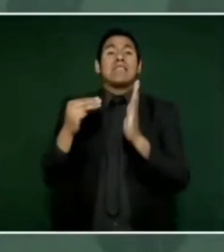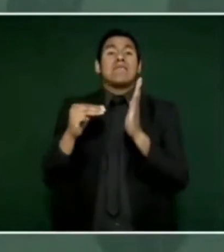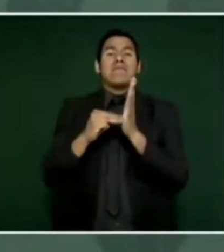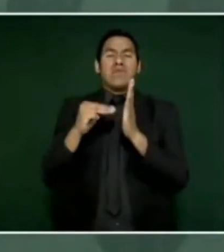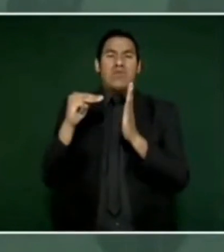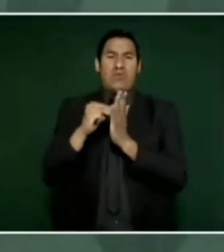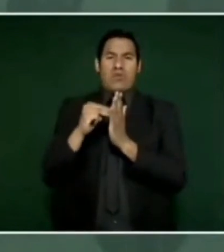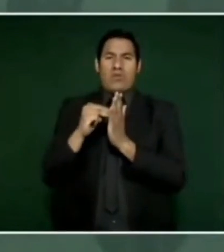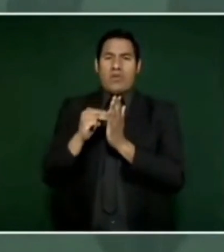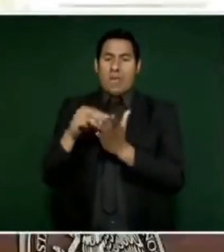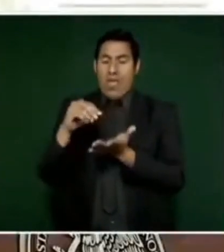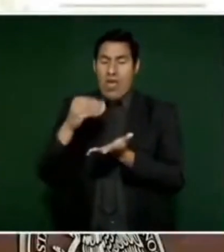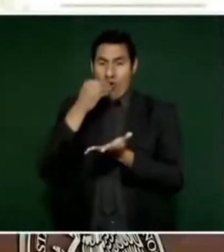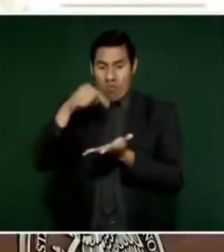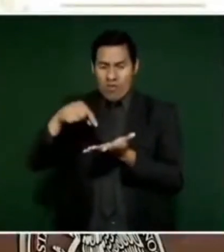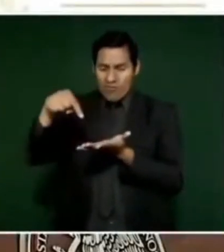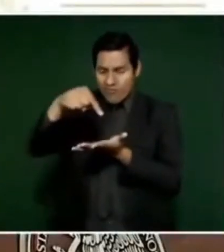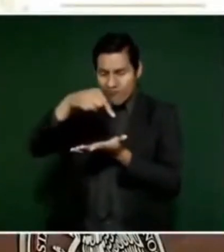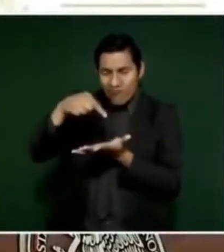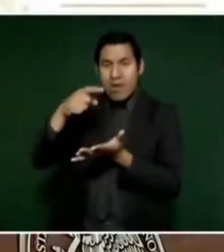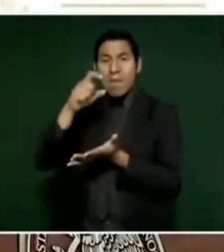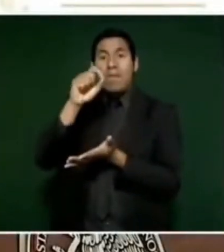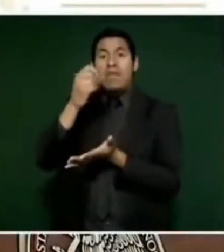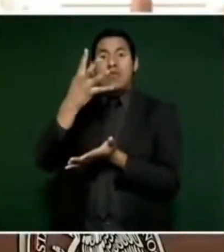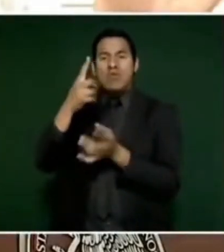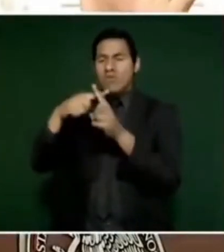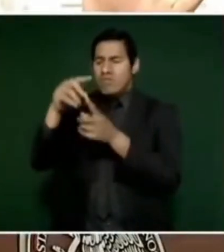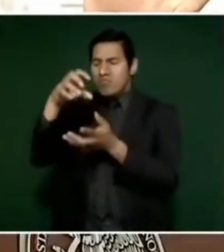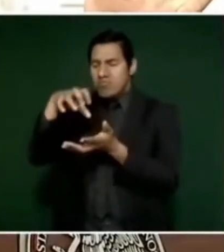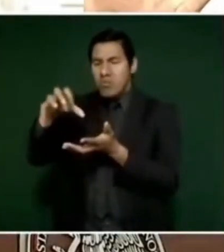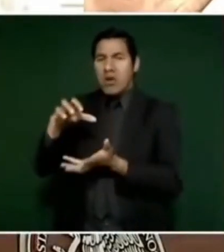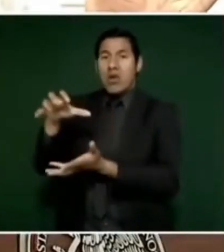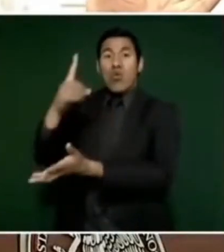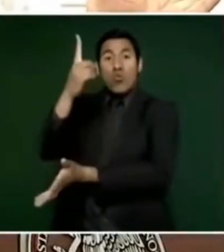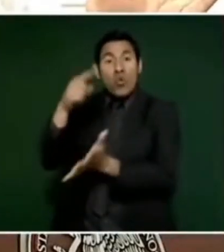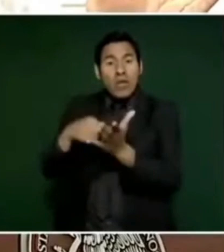productos durante 3 meses.